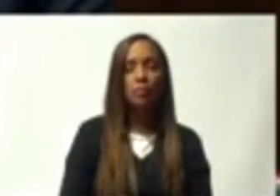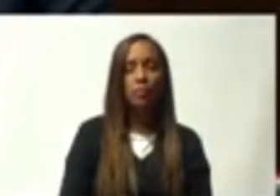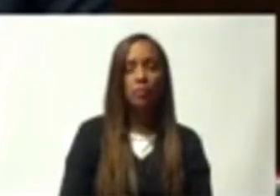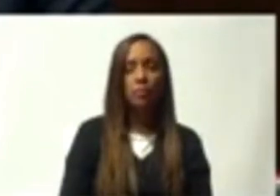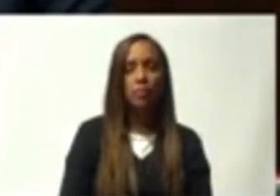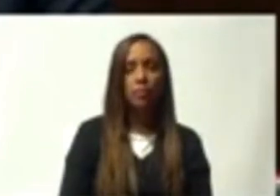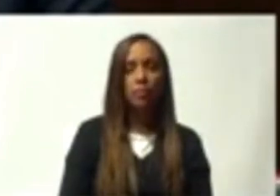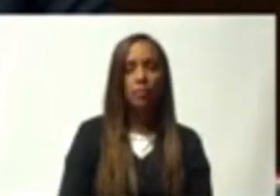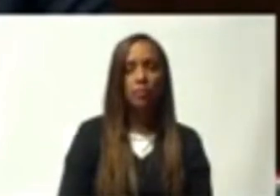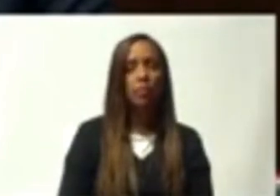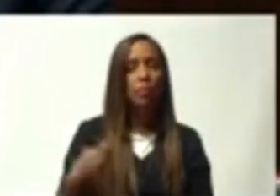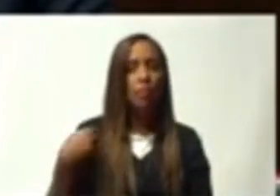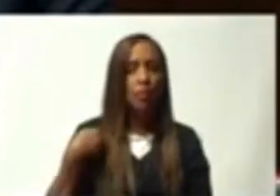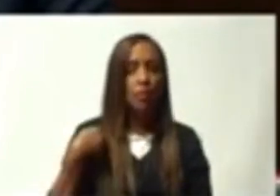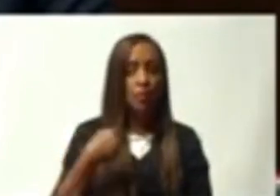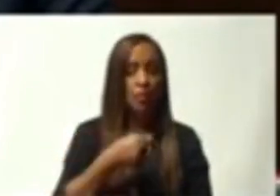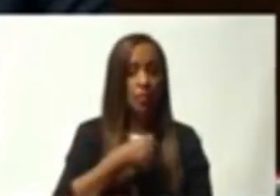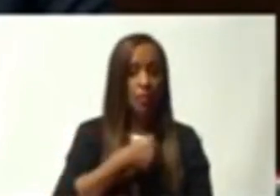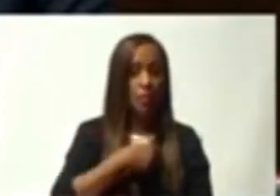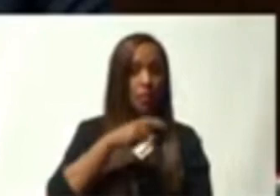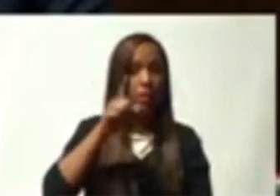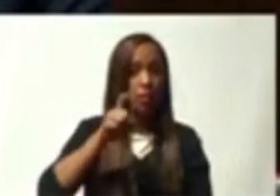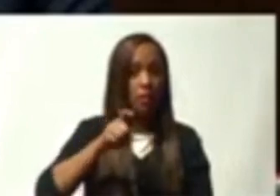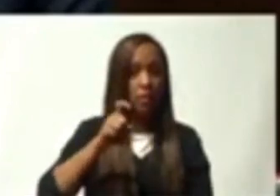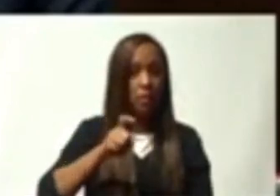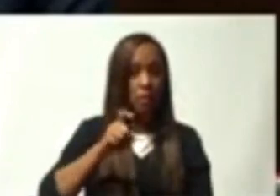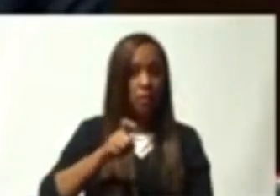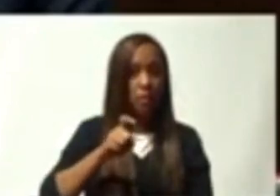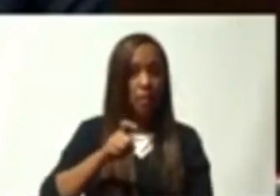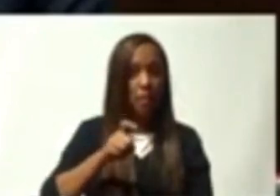está fiscalizando la ley